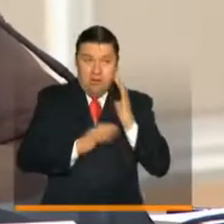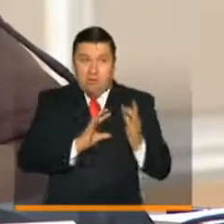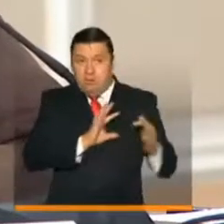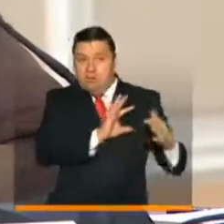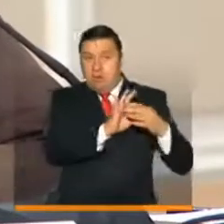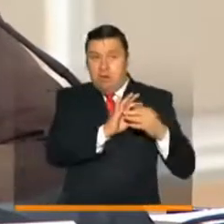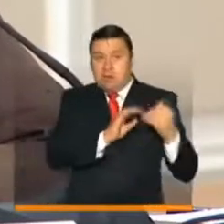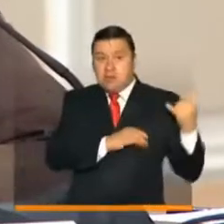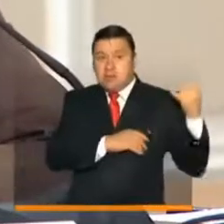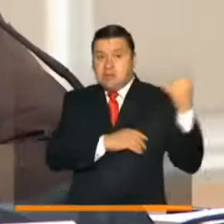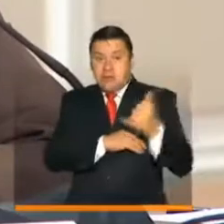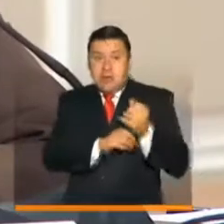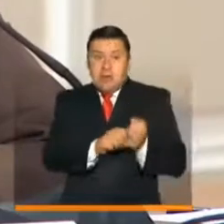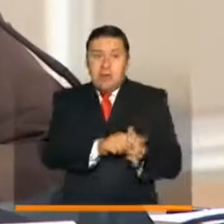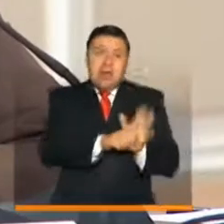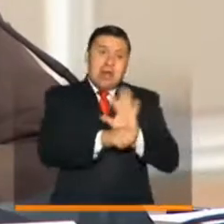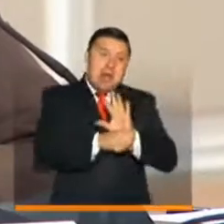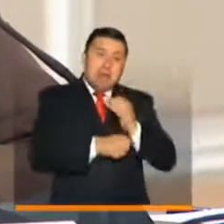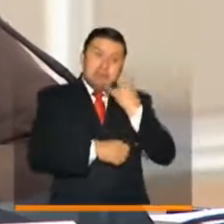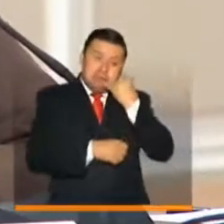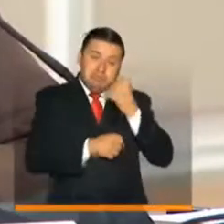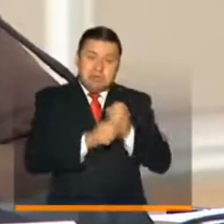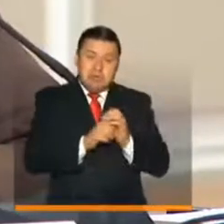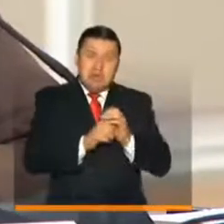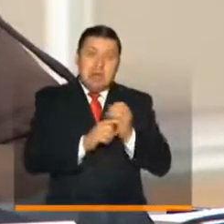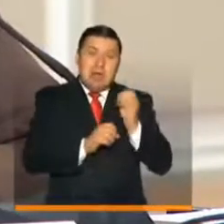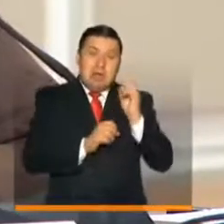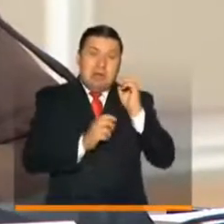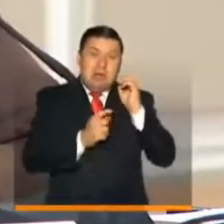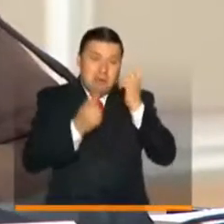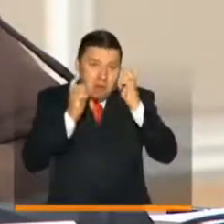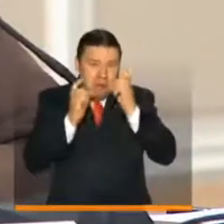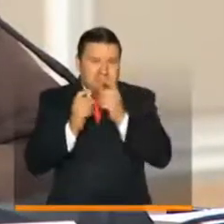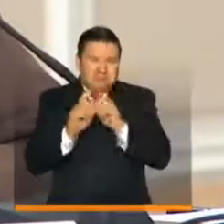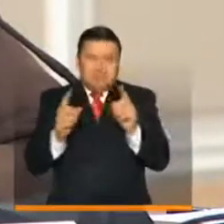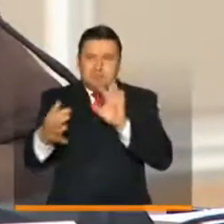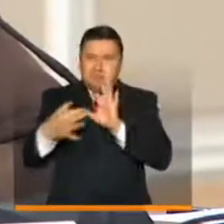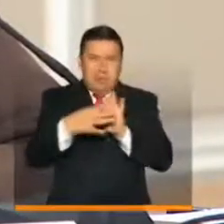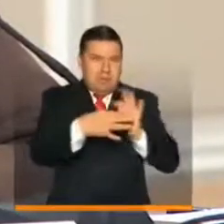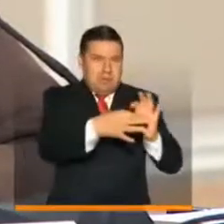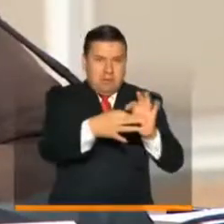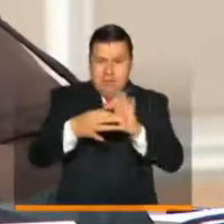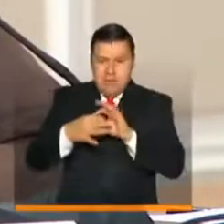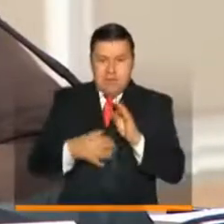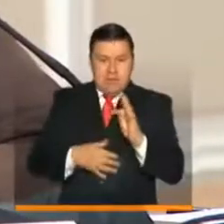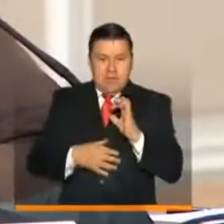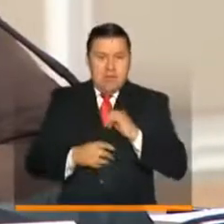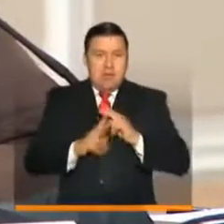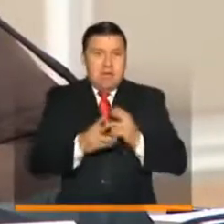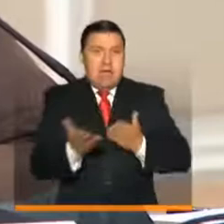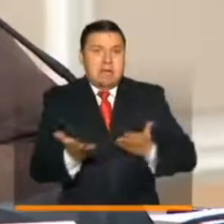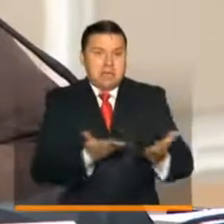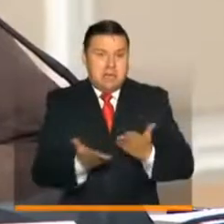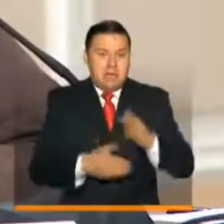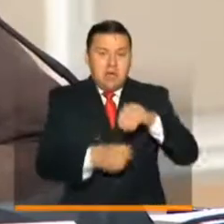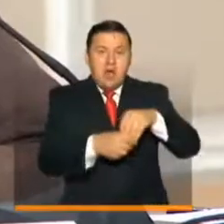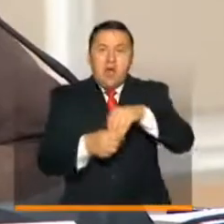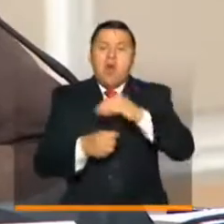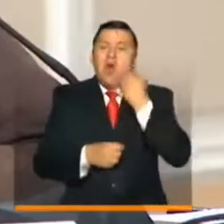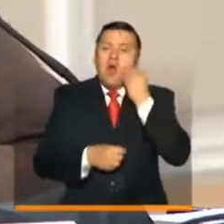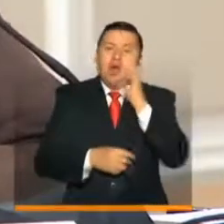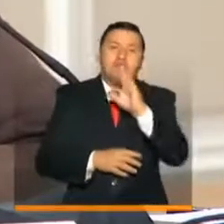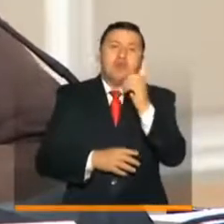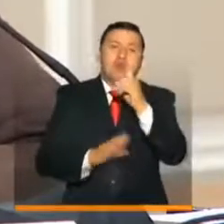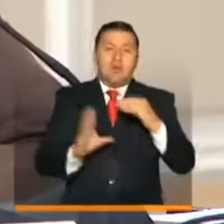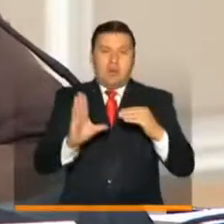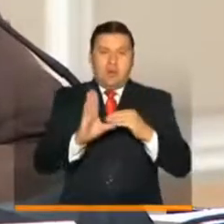pueden llamar tanto a Claro como a Dialnet, que son los operadores de conexión de estos servicios a los hogares para el estrato